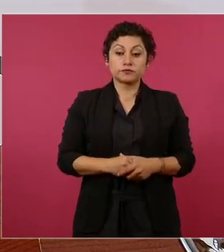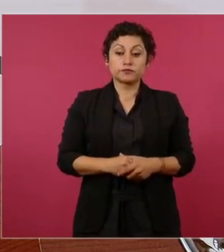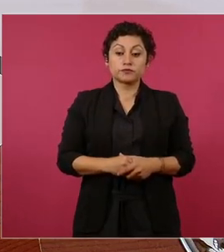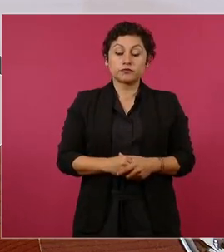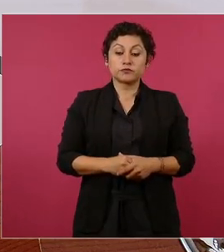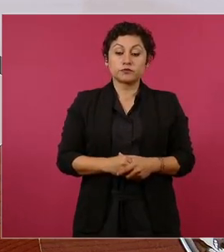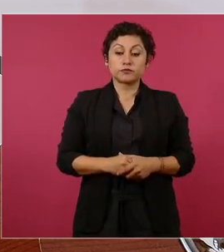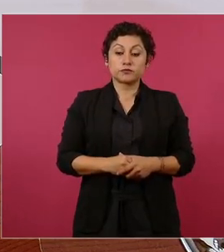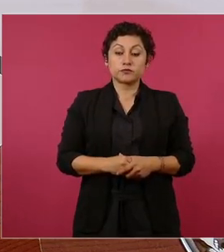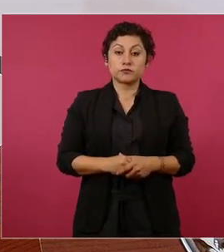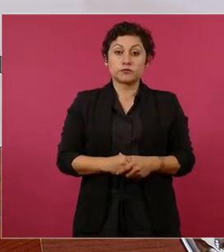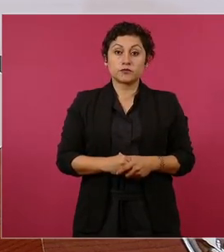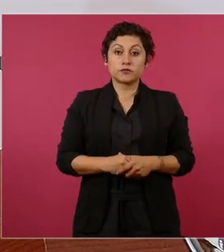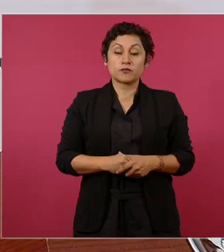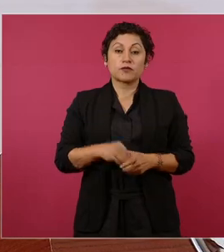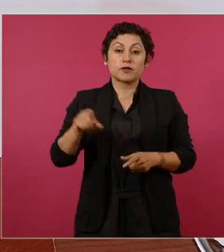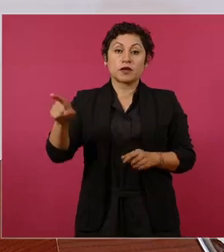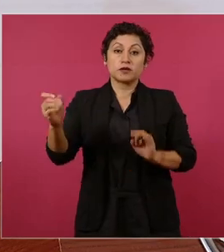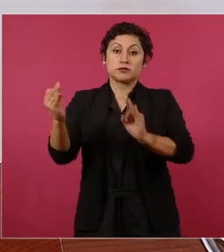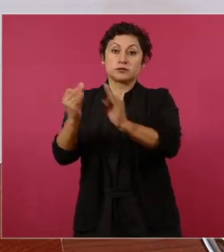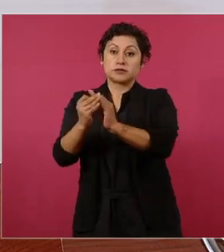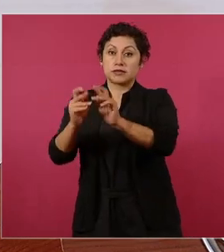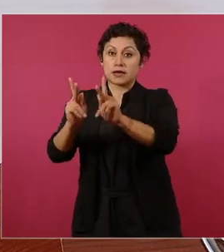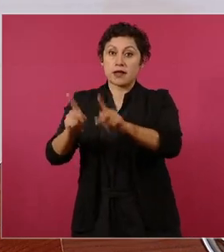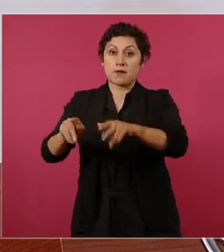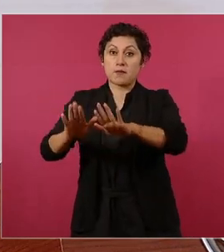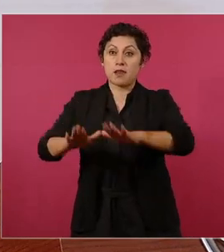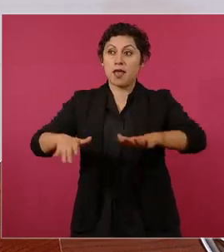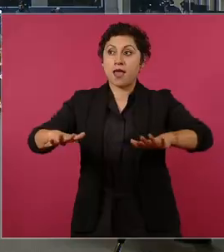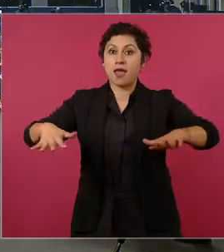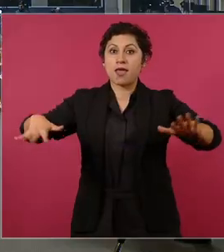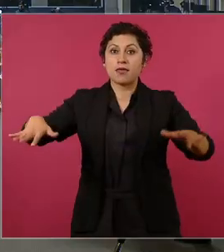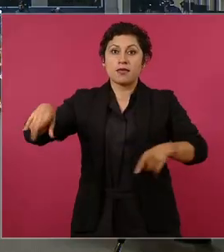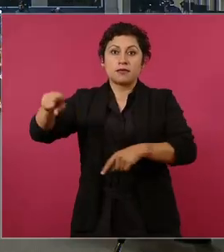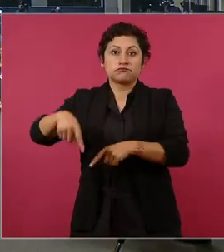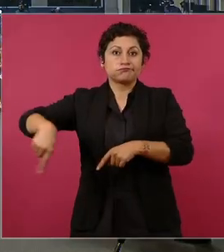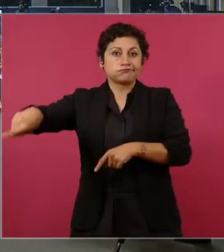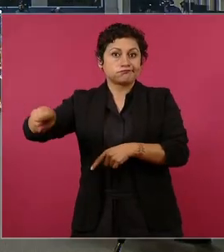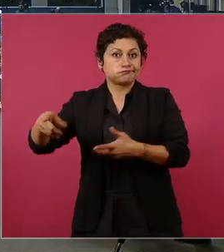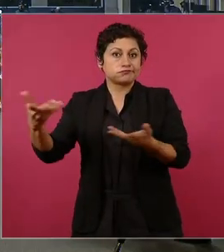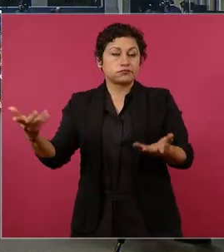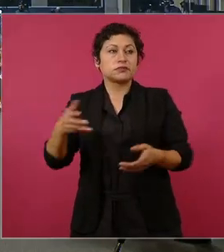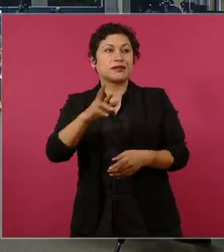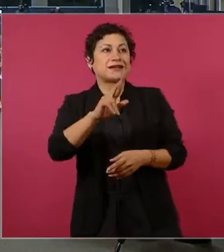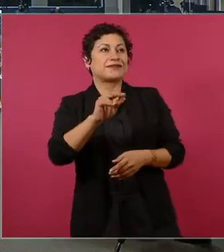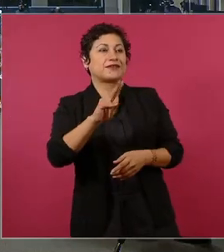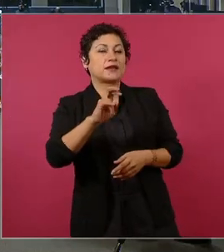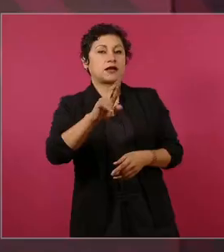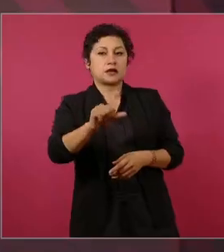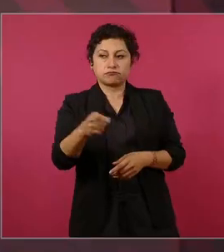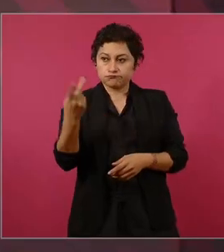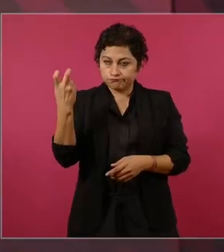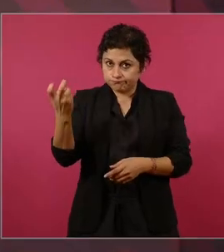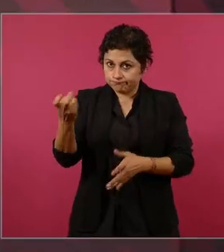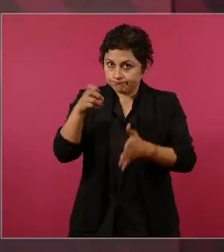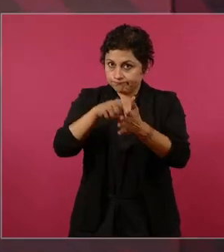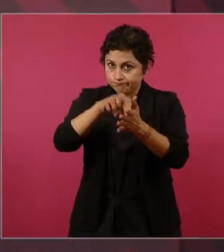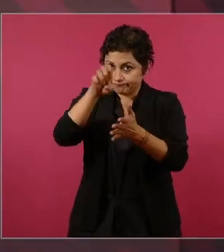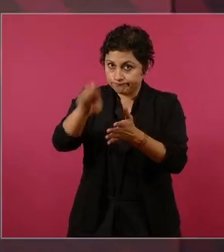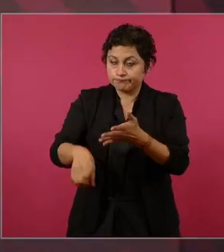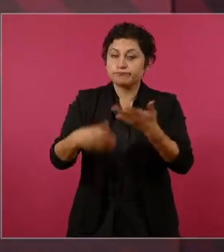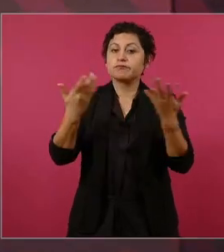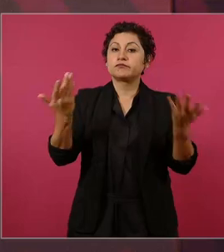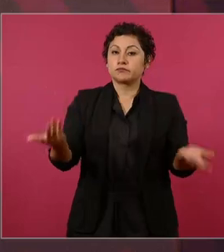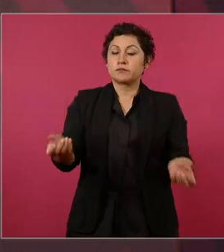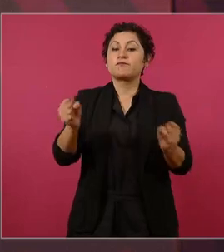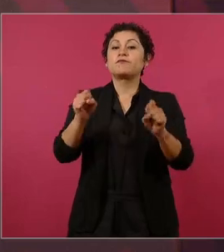las playas, la Riviera Maya, por ejemplo, ¿sí? Y en Baja California Sur,